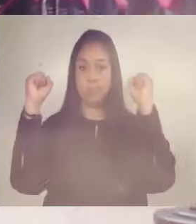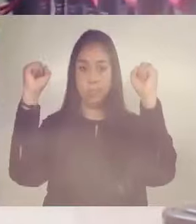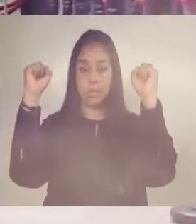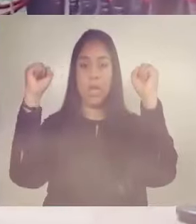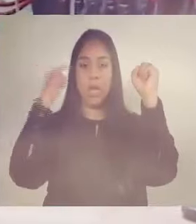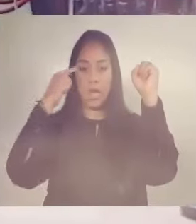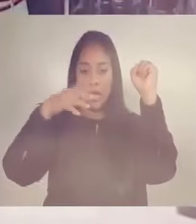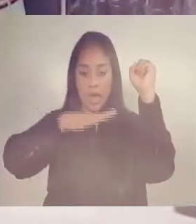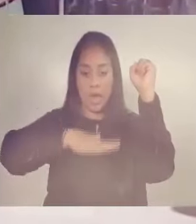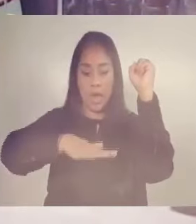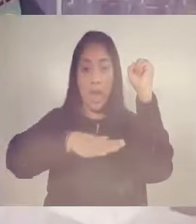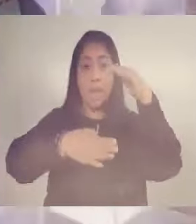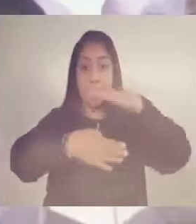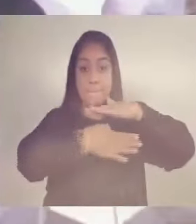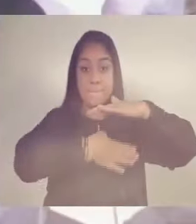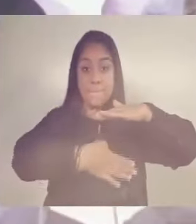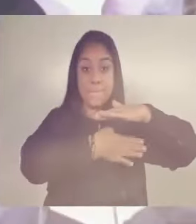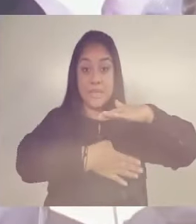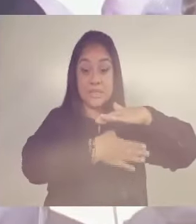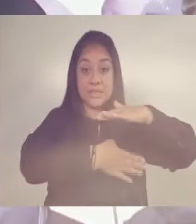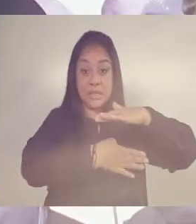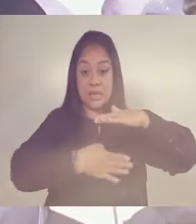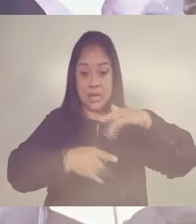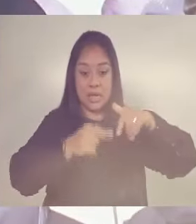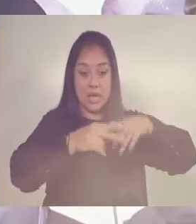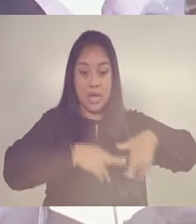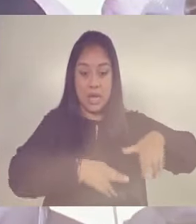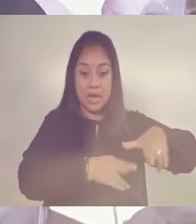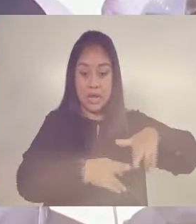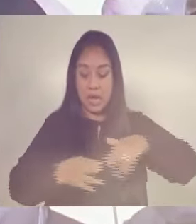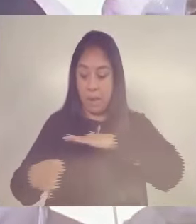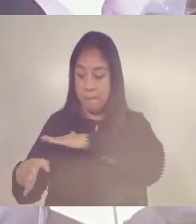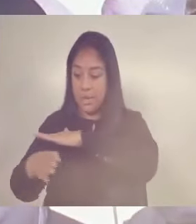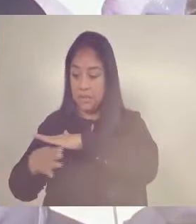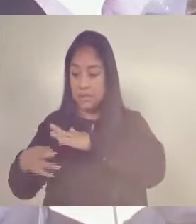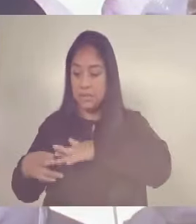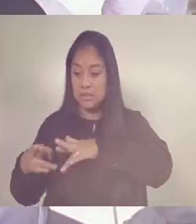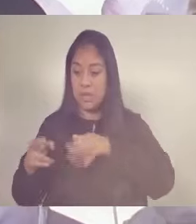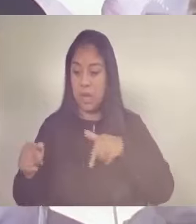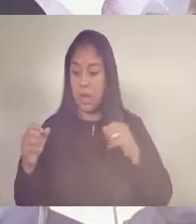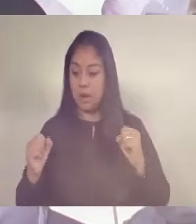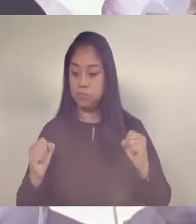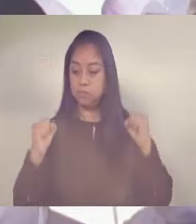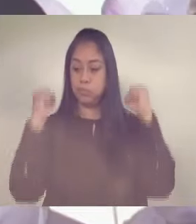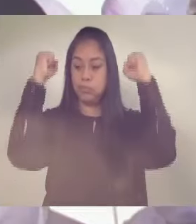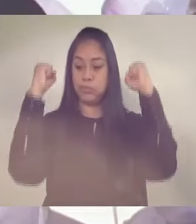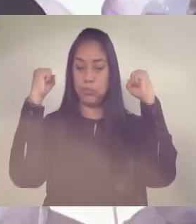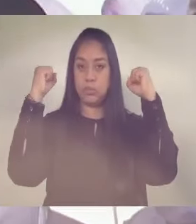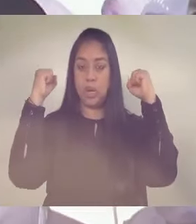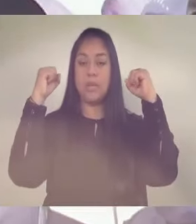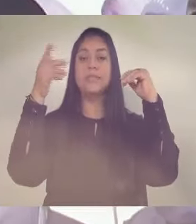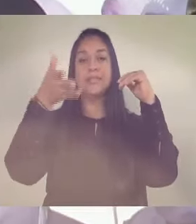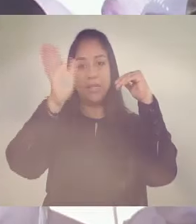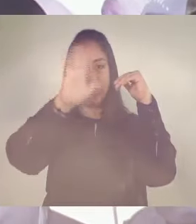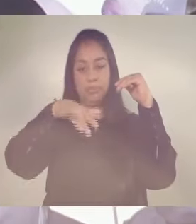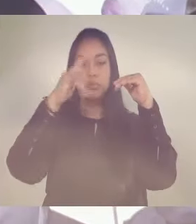en el suelo del río, en el lecho del río, y sobre eso se levantan las columnas. Finalmente, se